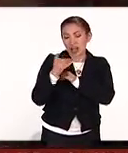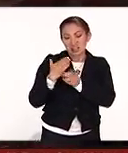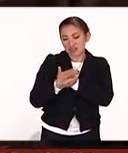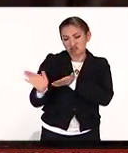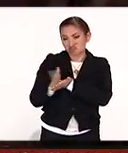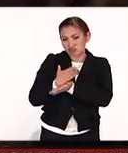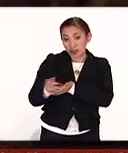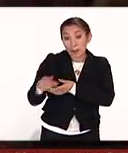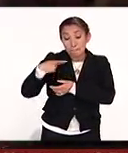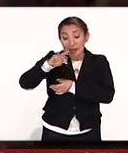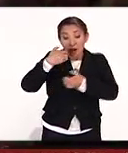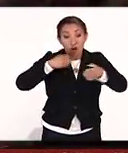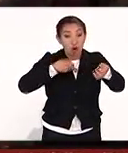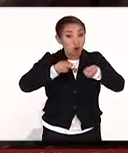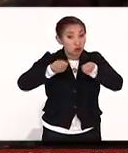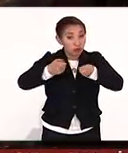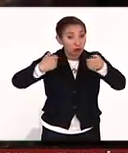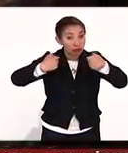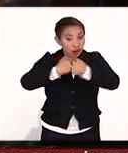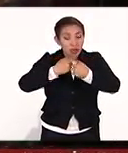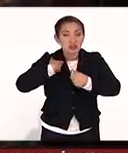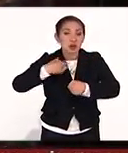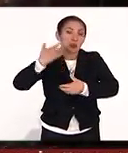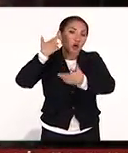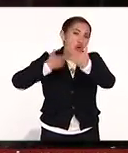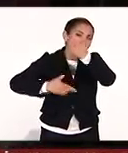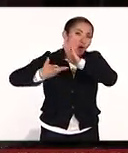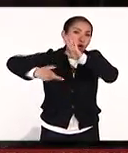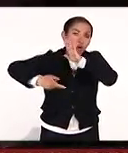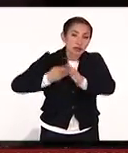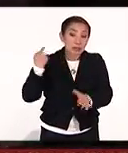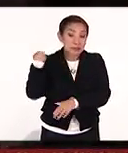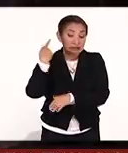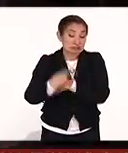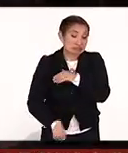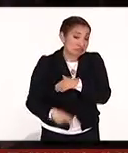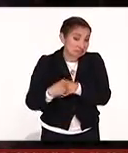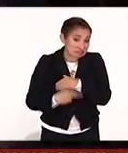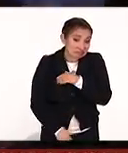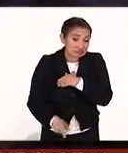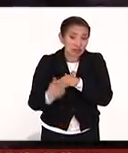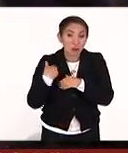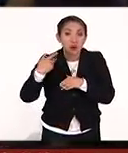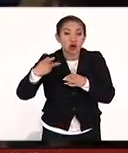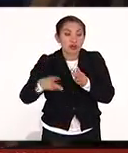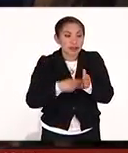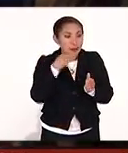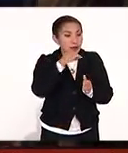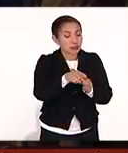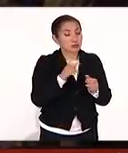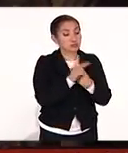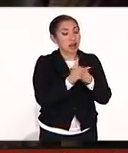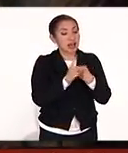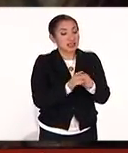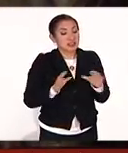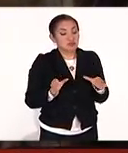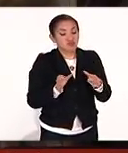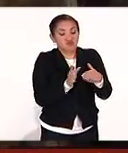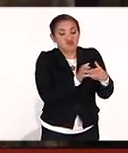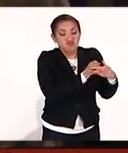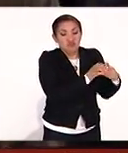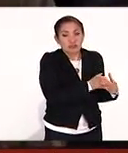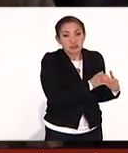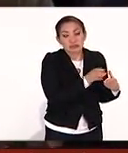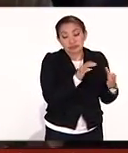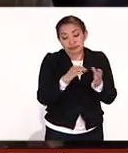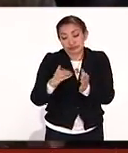pero el control de las fronteras tendría que ver con una regresión muy peligrosa, un renacimiento de los nacionalismos excluyentes